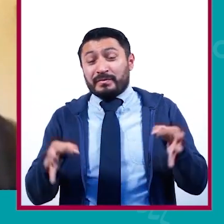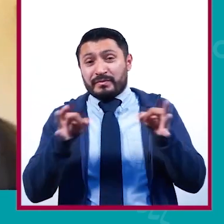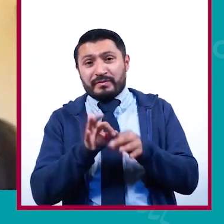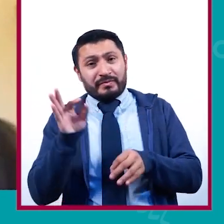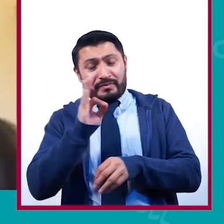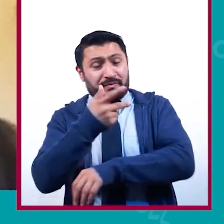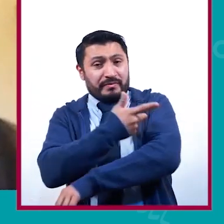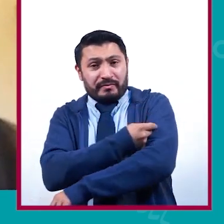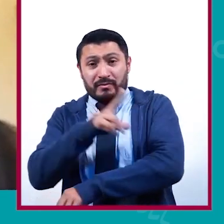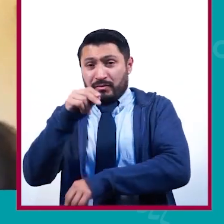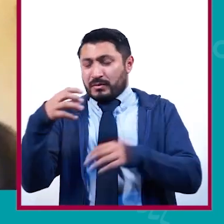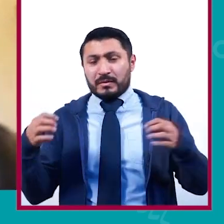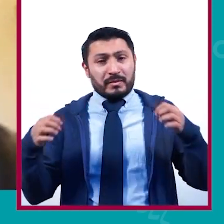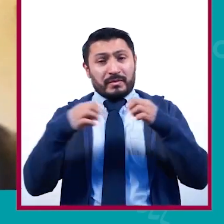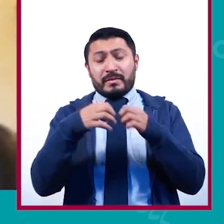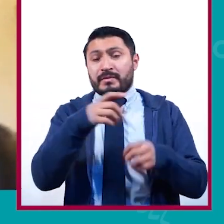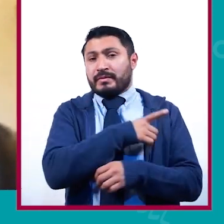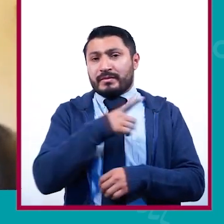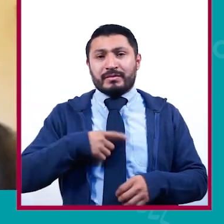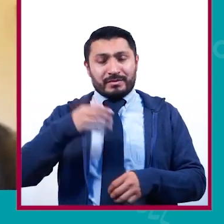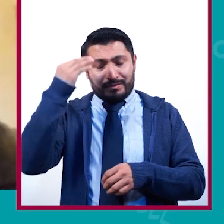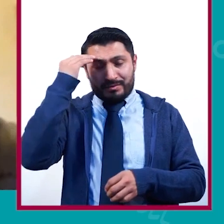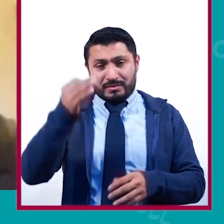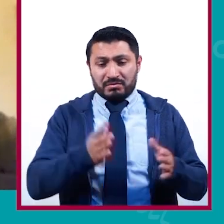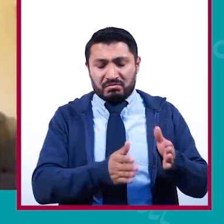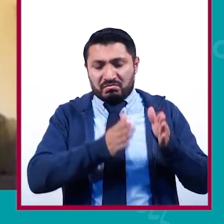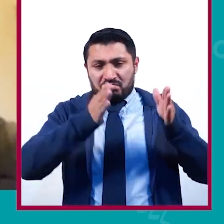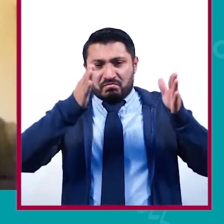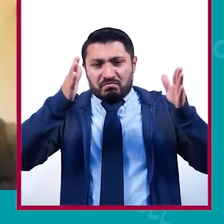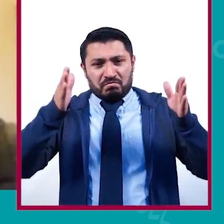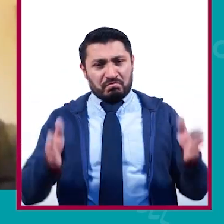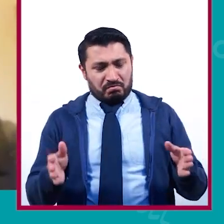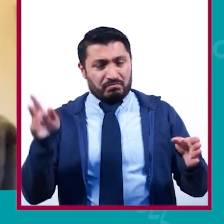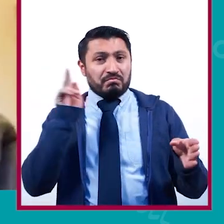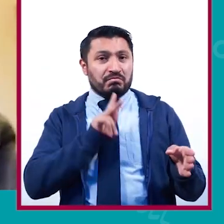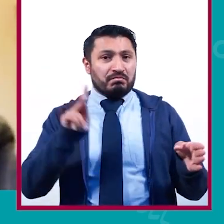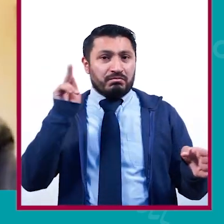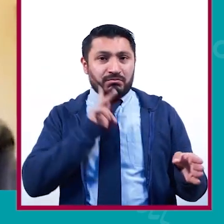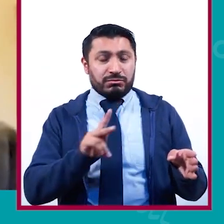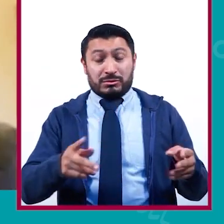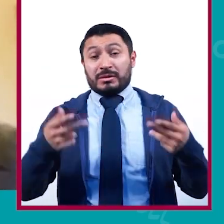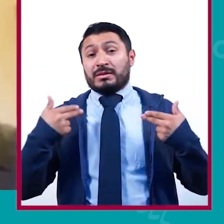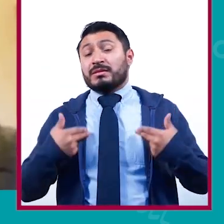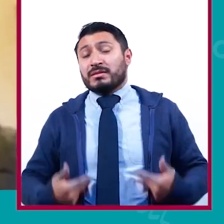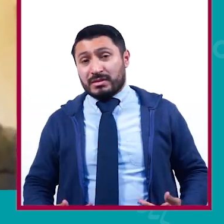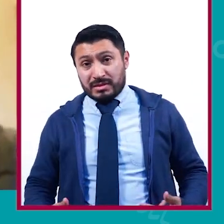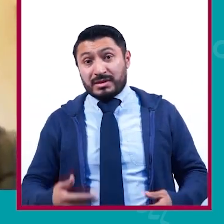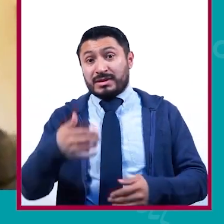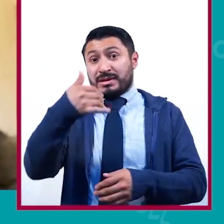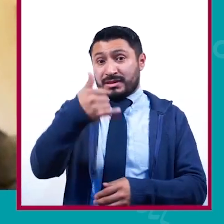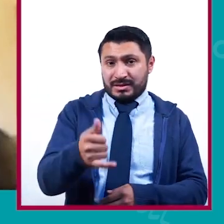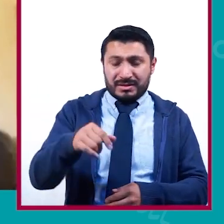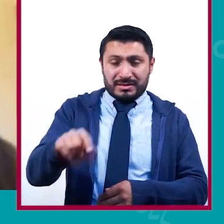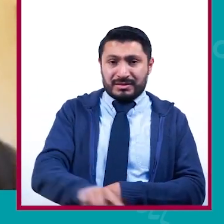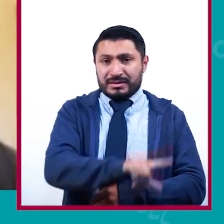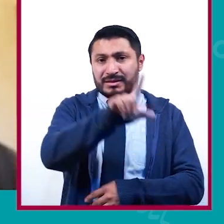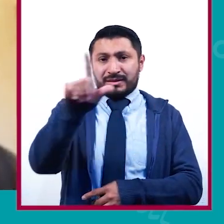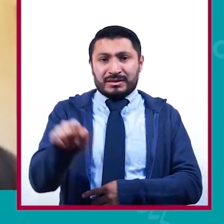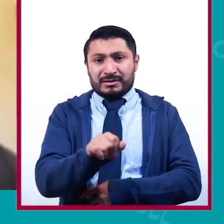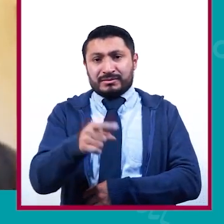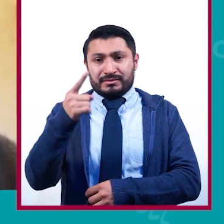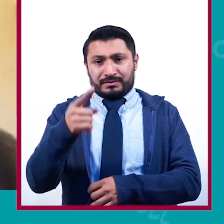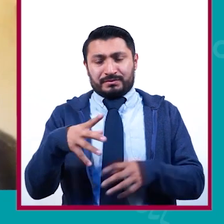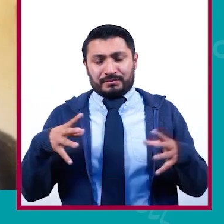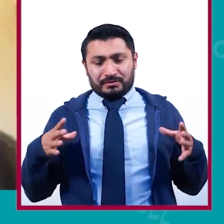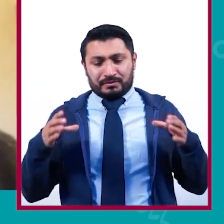es de emergencia debe tener este periodo de prolongado de prueba en humanos y posteriormente en un